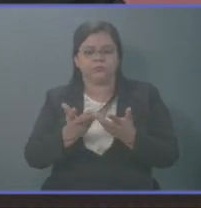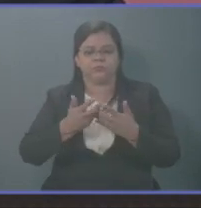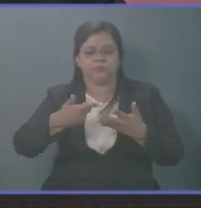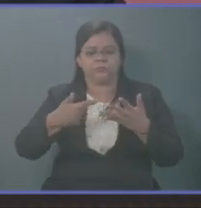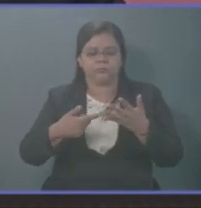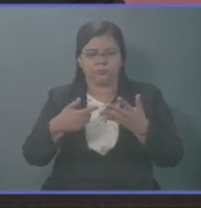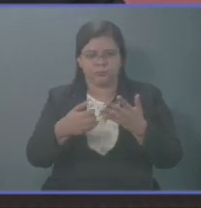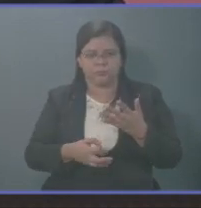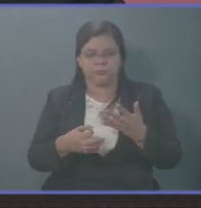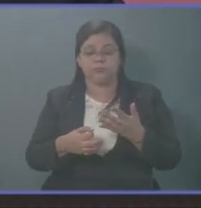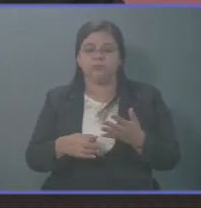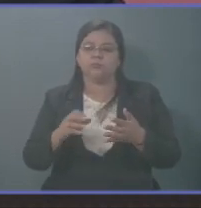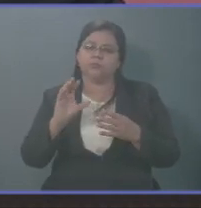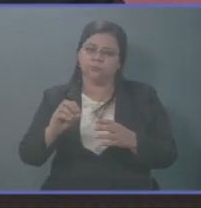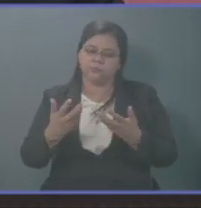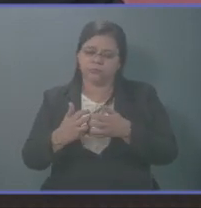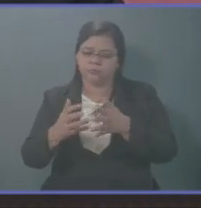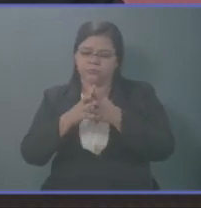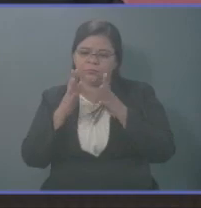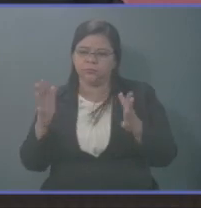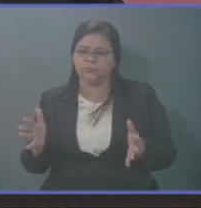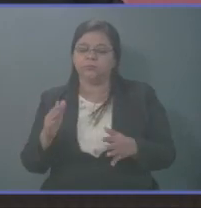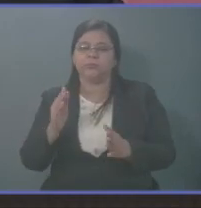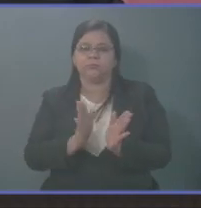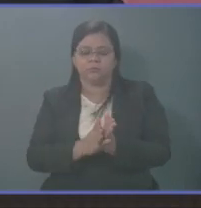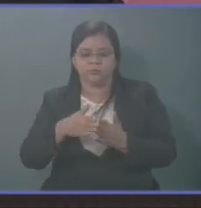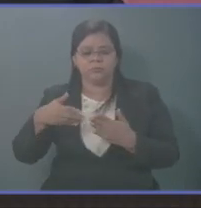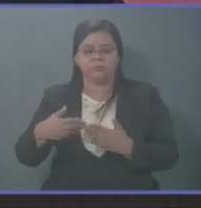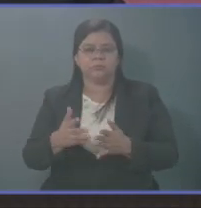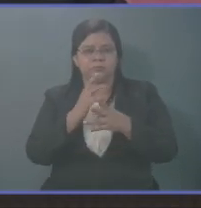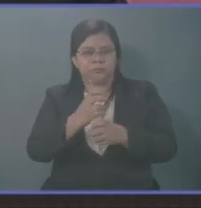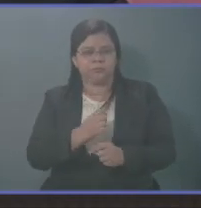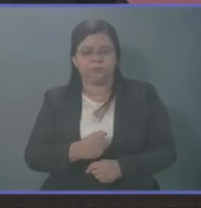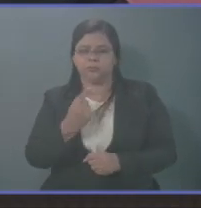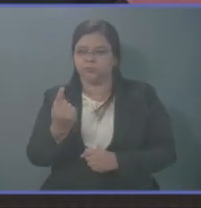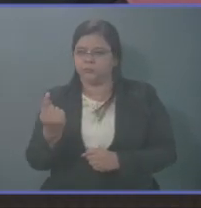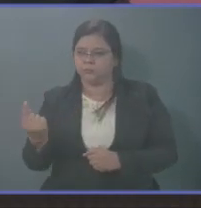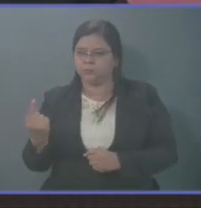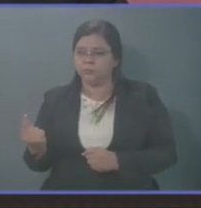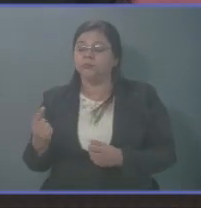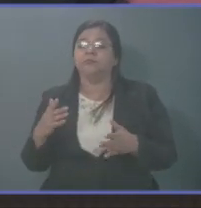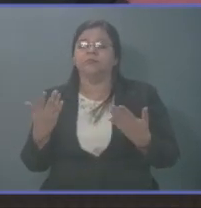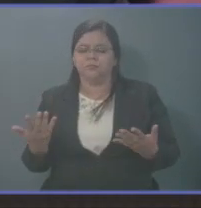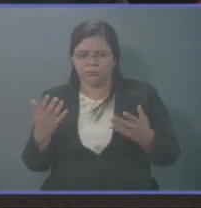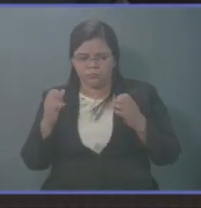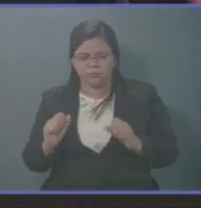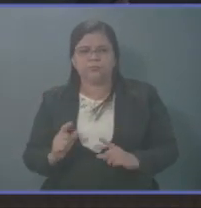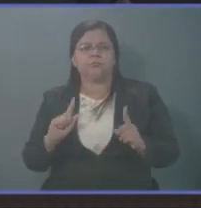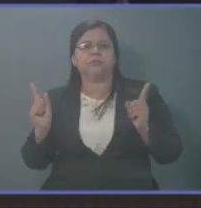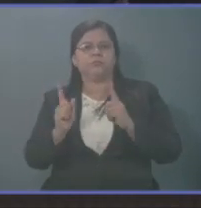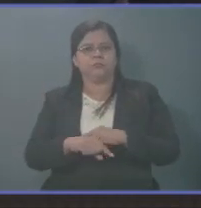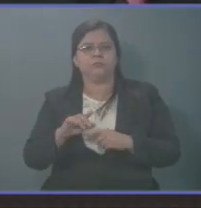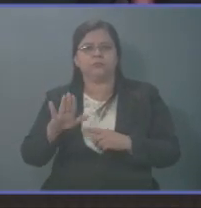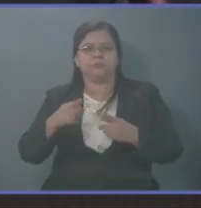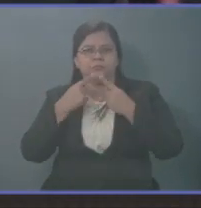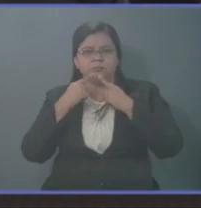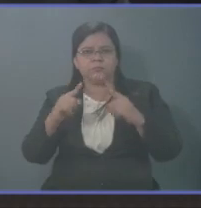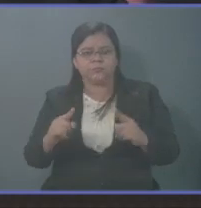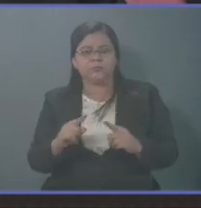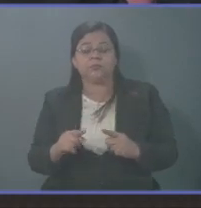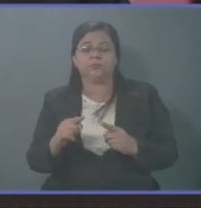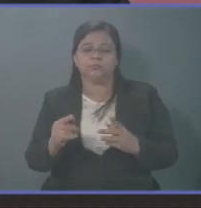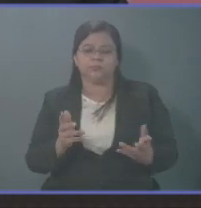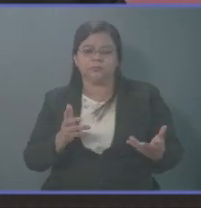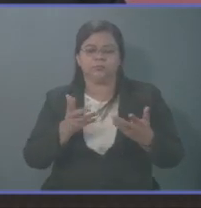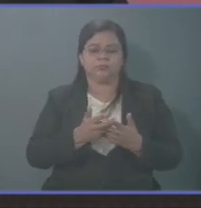Especiales a los Grandes Contribuyentes para el Plan de la Seguridad Ciudadana, para que modifiquen su declaración en los términos regulados en